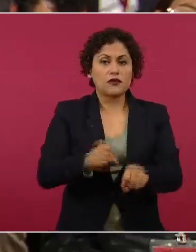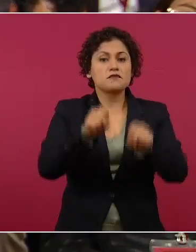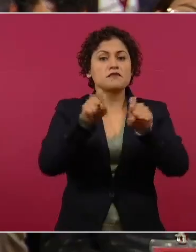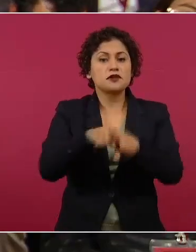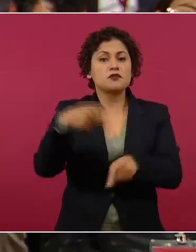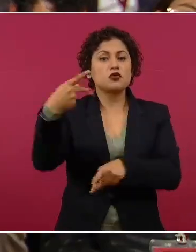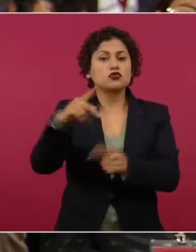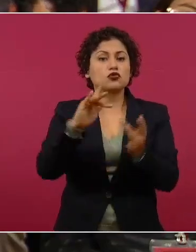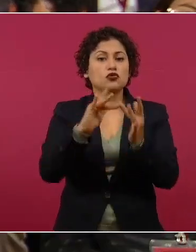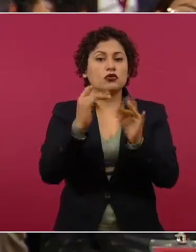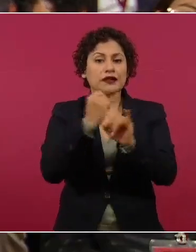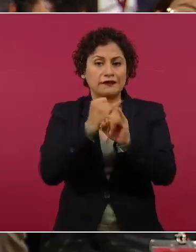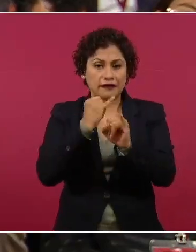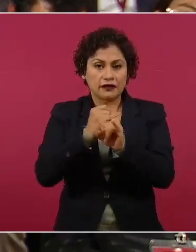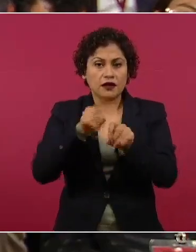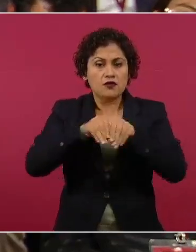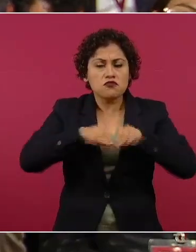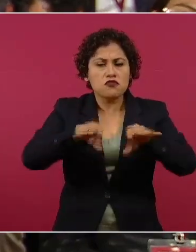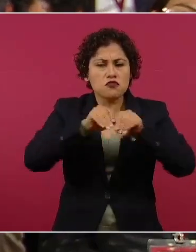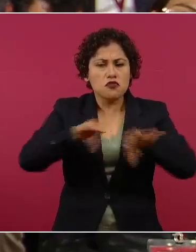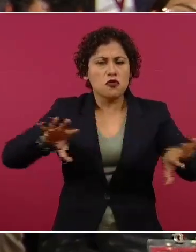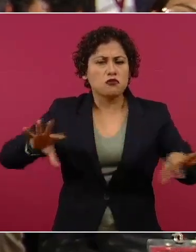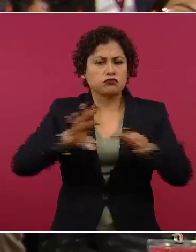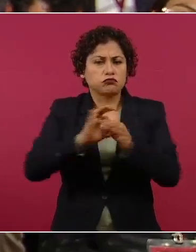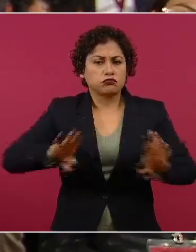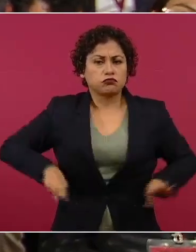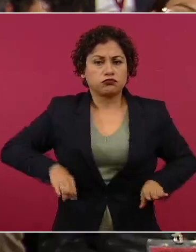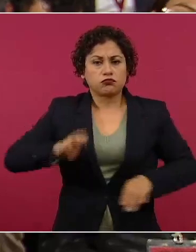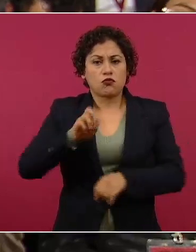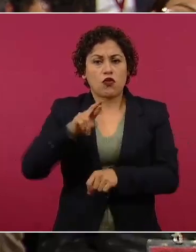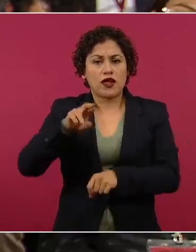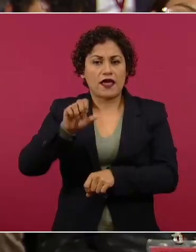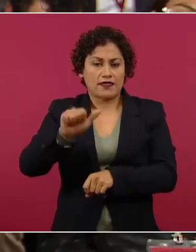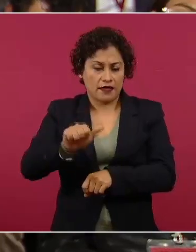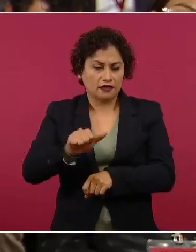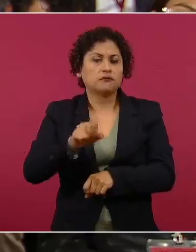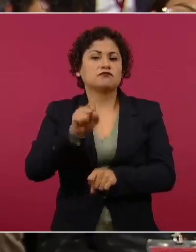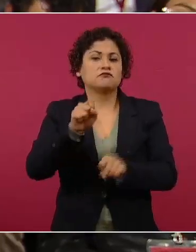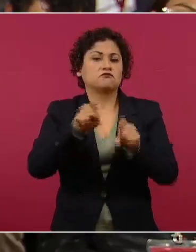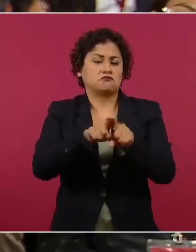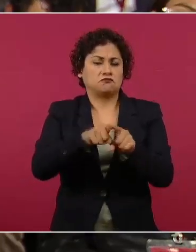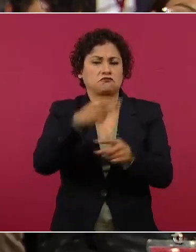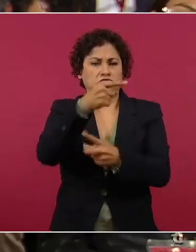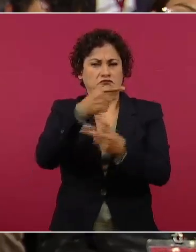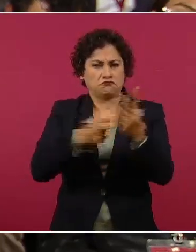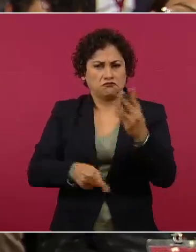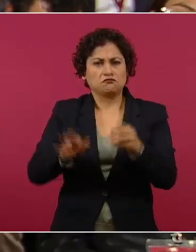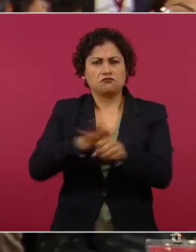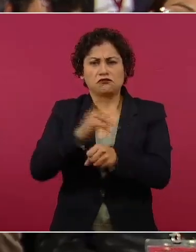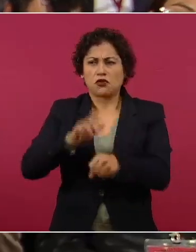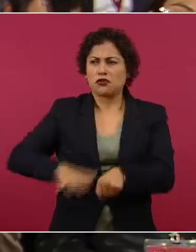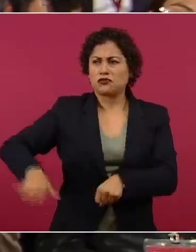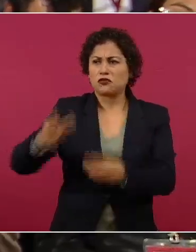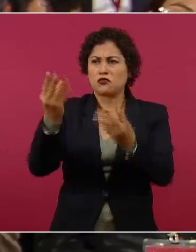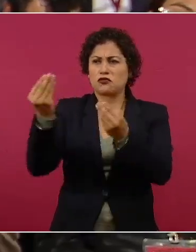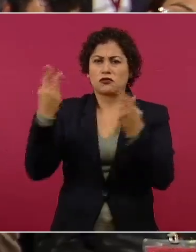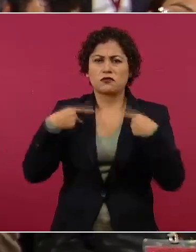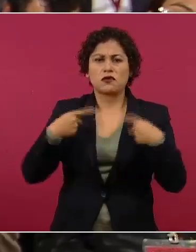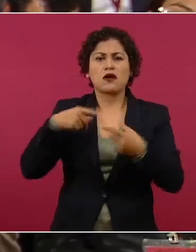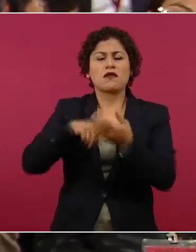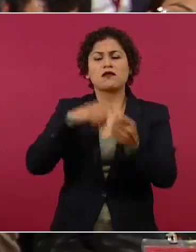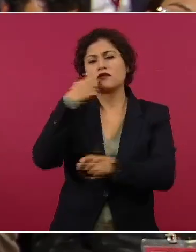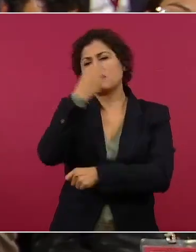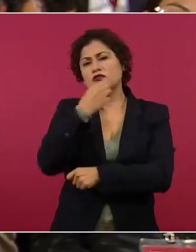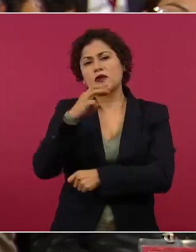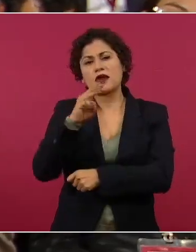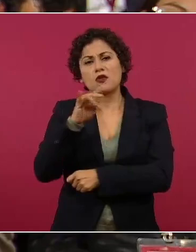sociales, es también ahora uno de los 10 abogados de la familia, y es por este contexto que cientos de familias de la comunidad escolar del Colegio Williams tienen